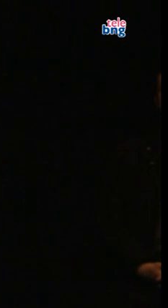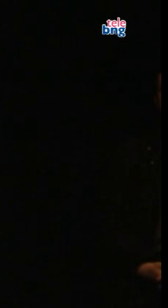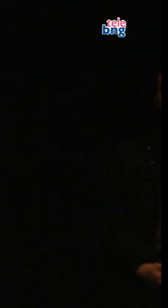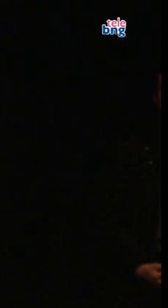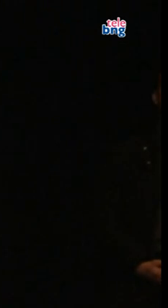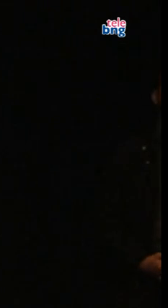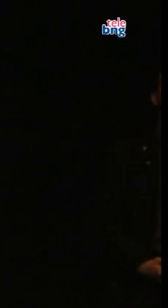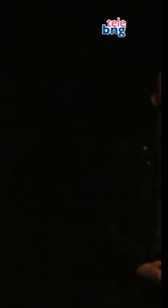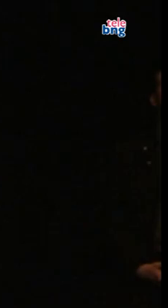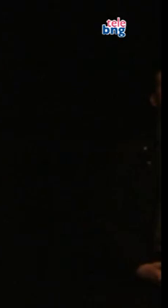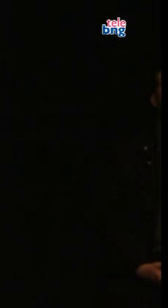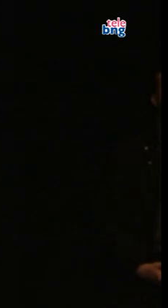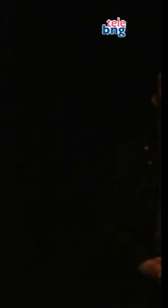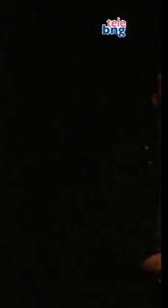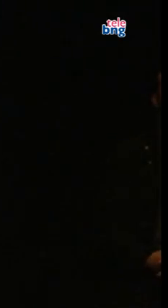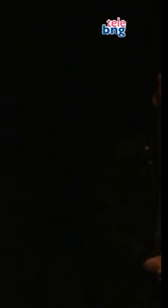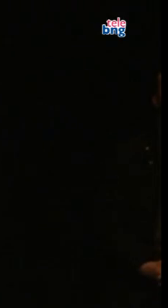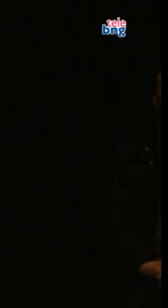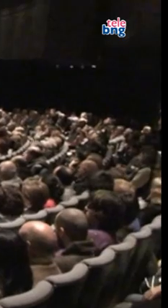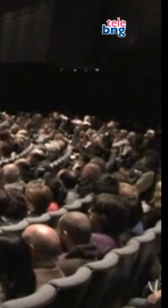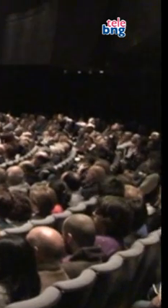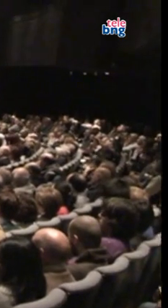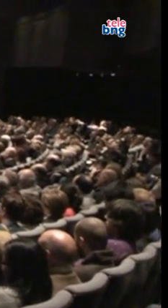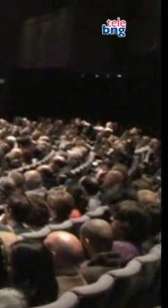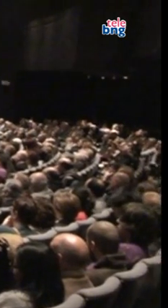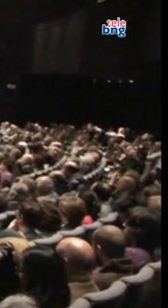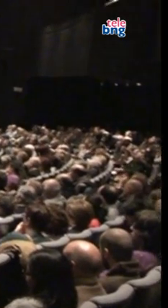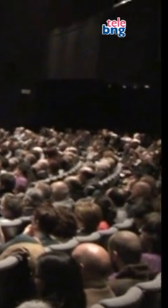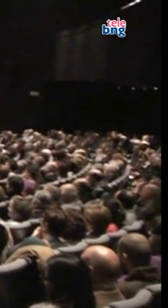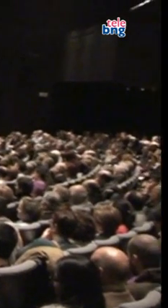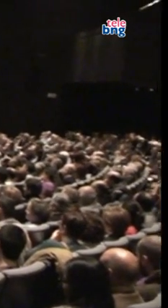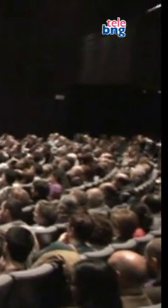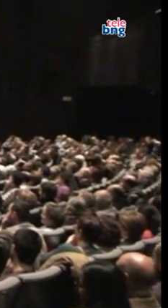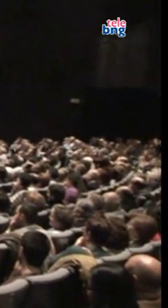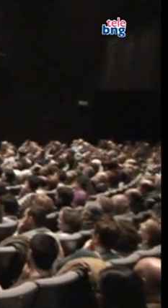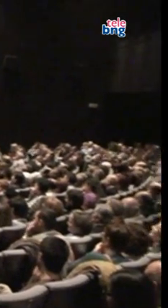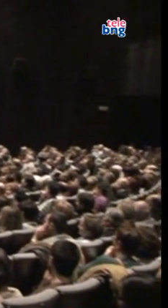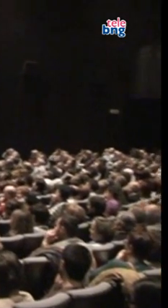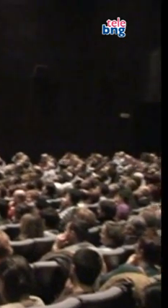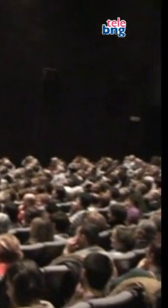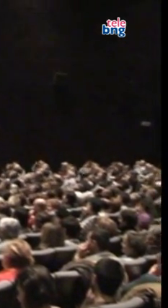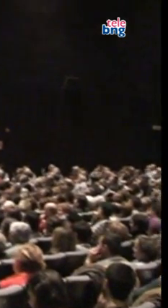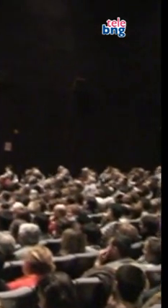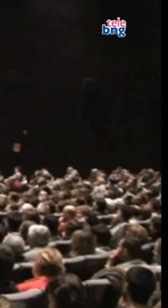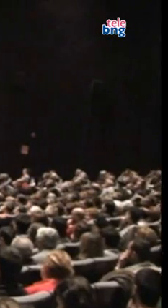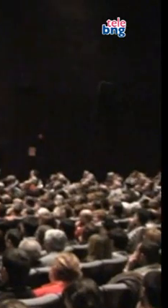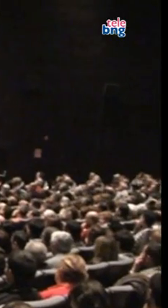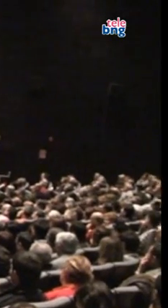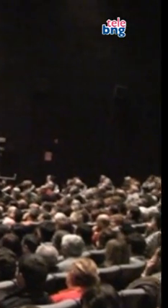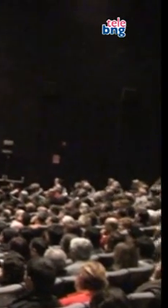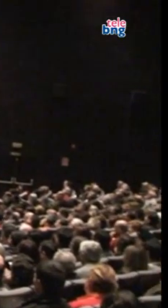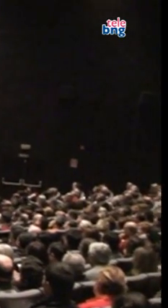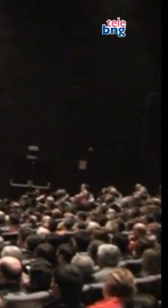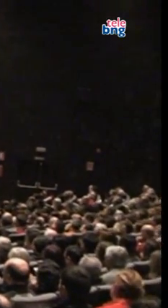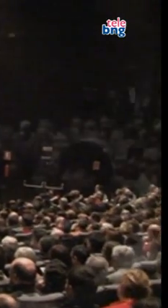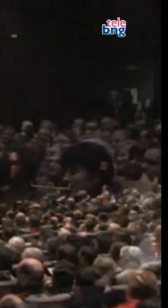que perxudica claramente os nosos intereses. Falamos de eleccións municipais e